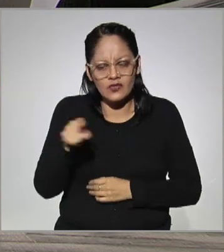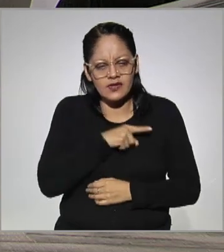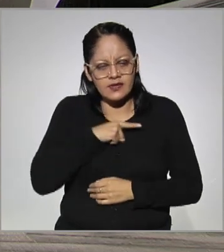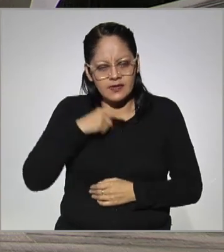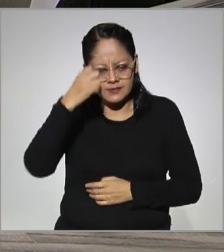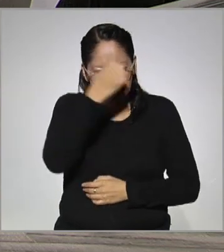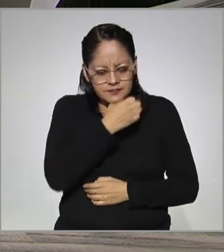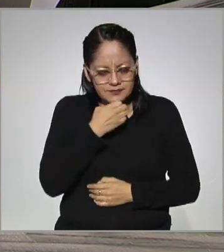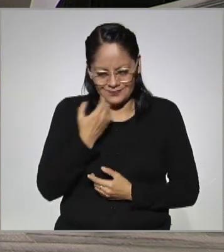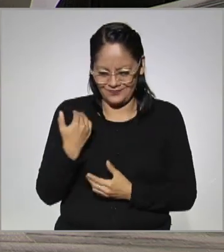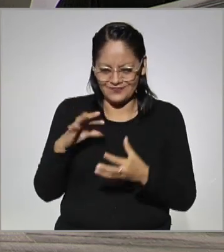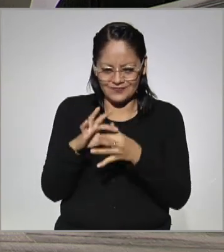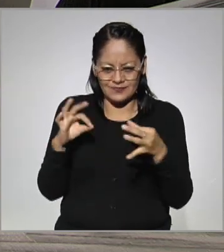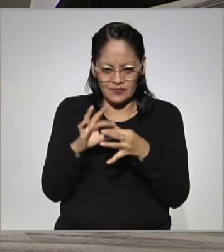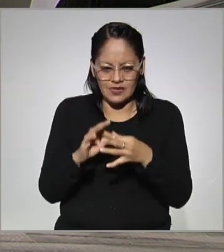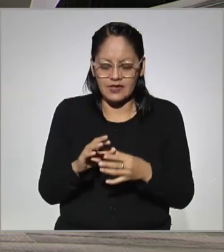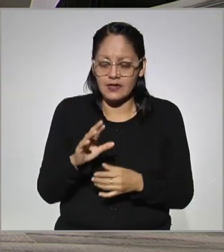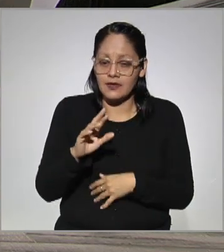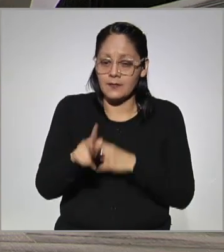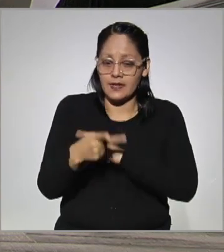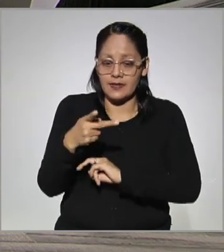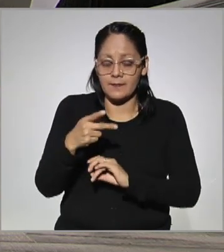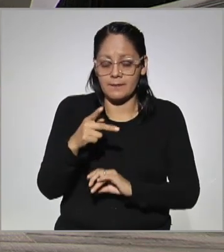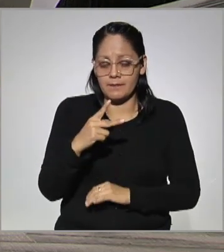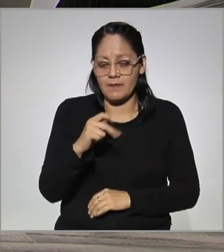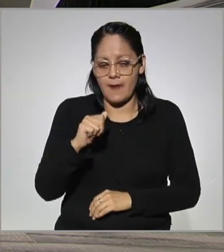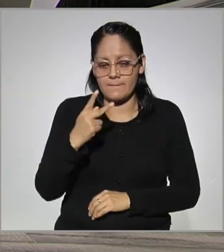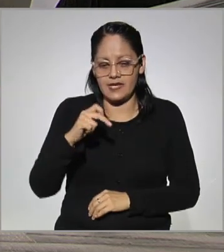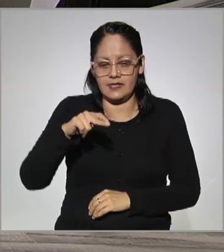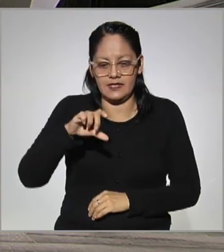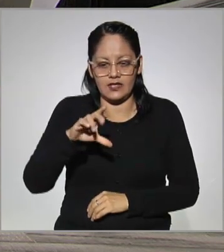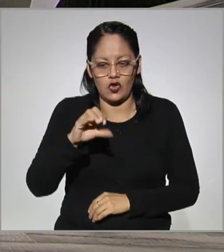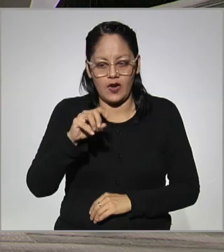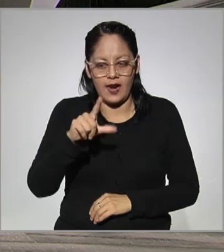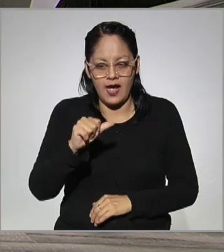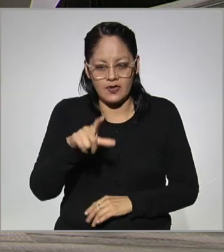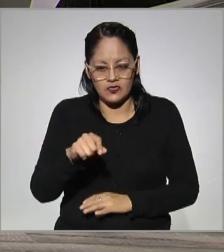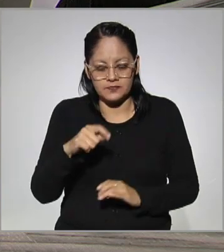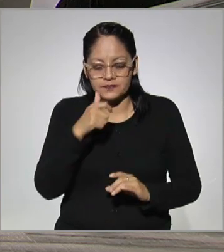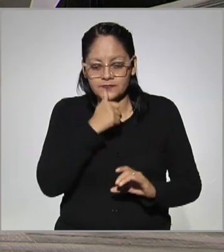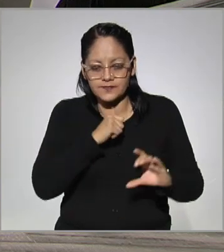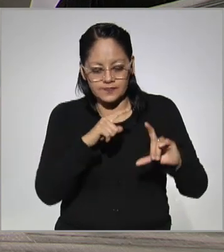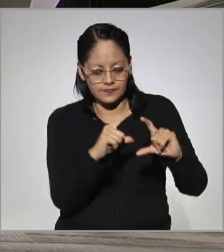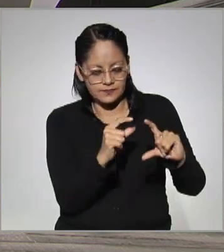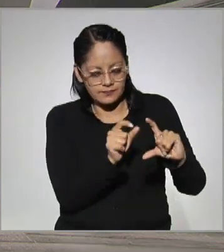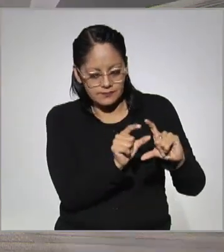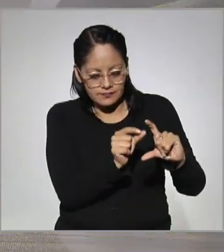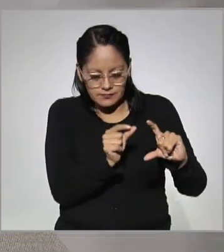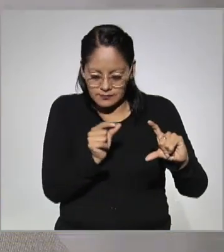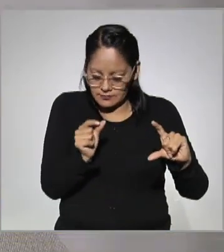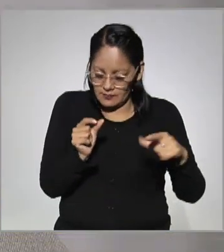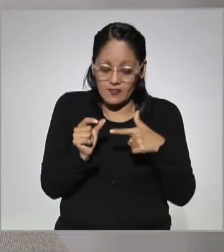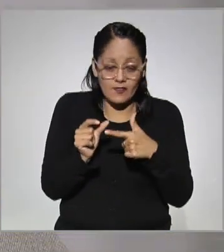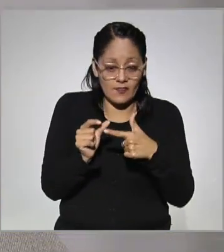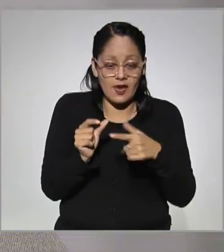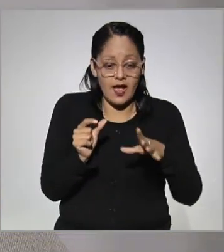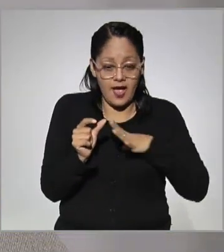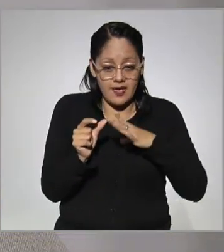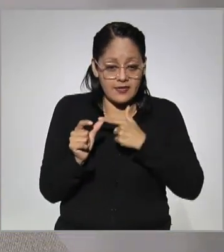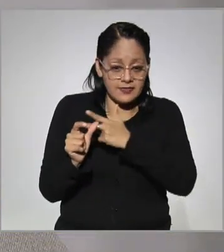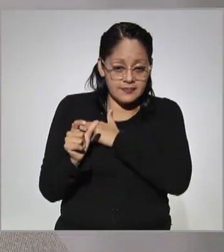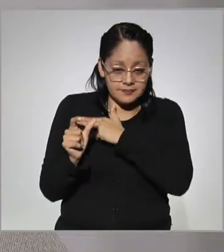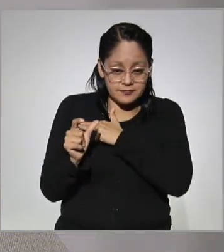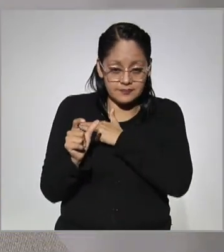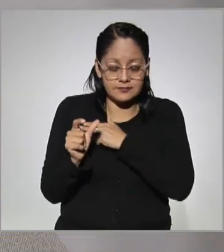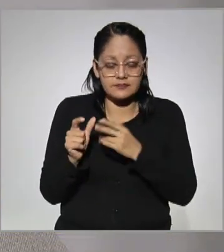hemos comentado, la citología, y que como tal la citología nos va a detectar si ya hay lesión a nivel de las